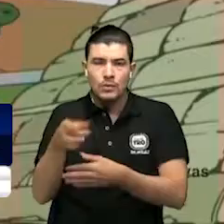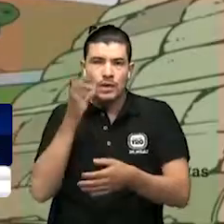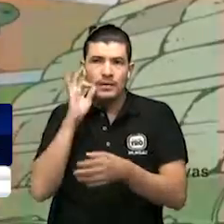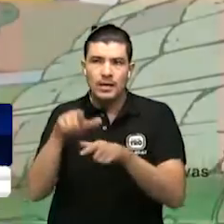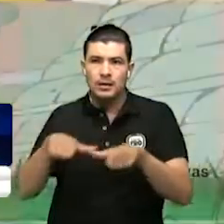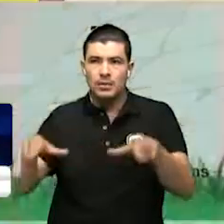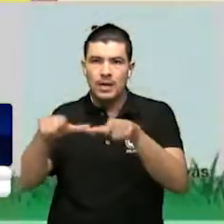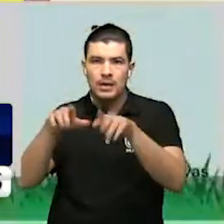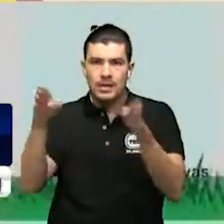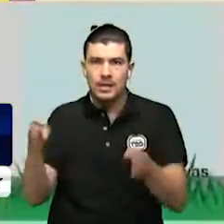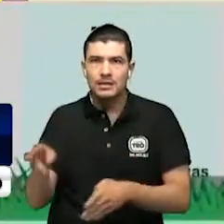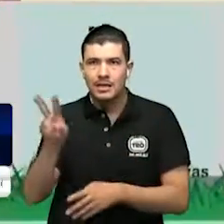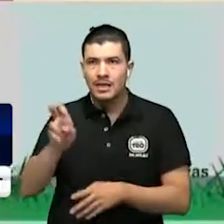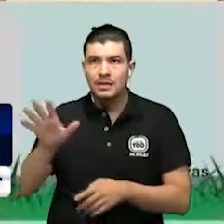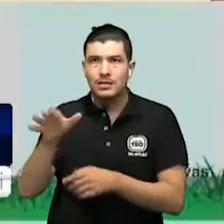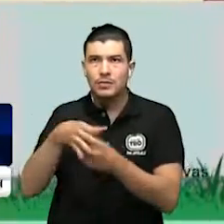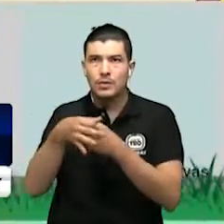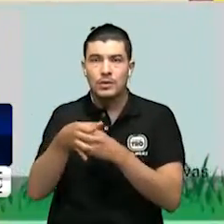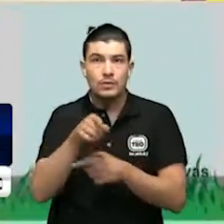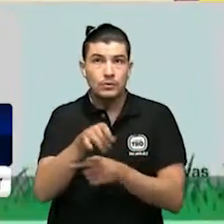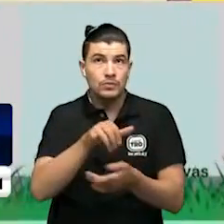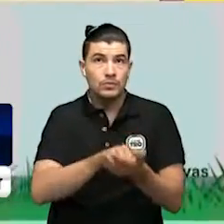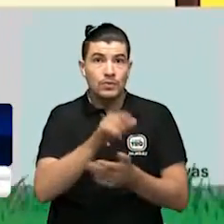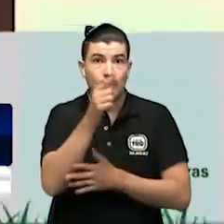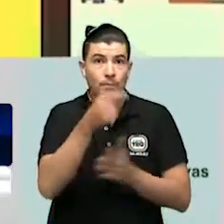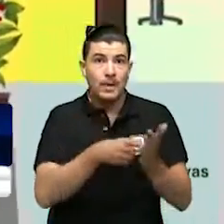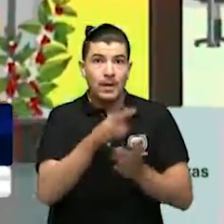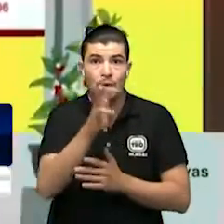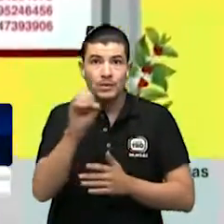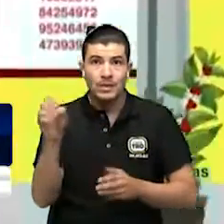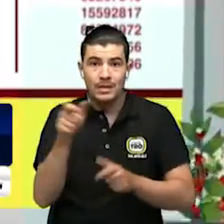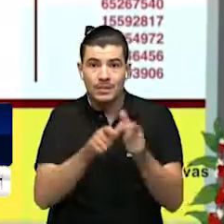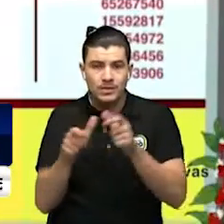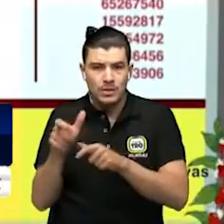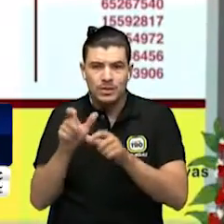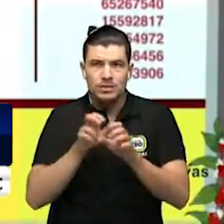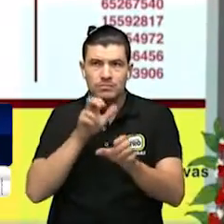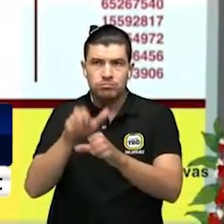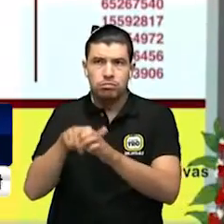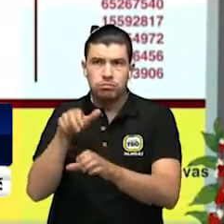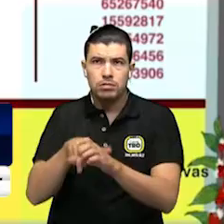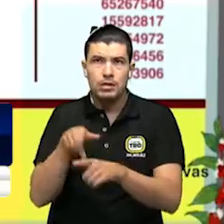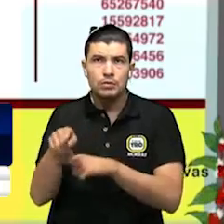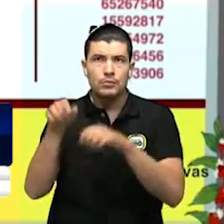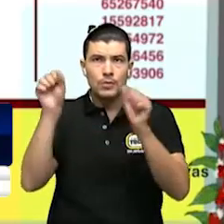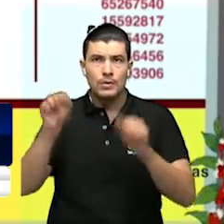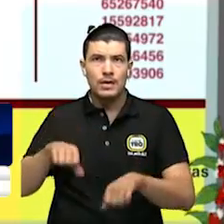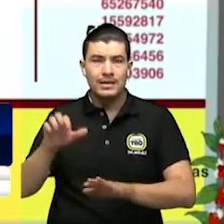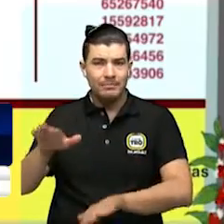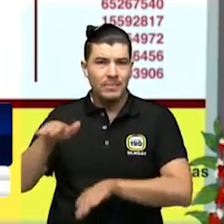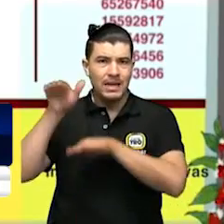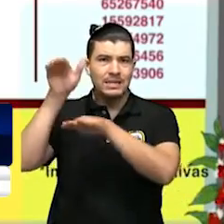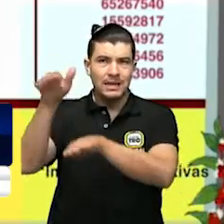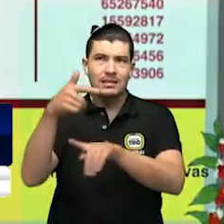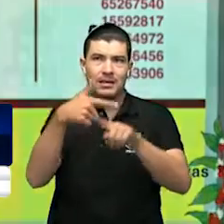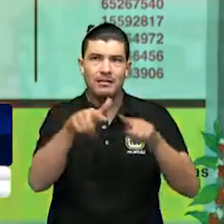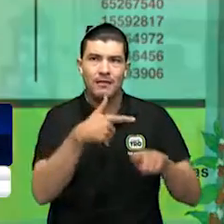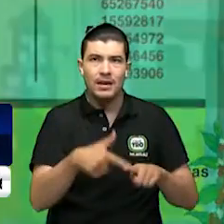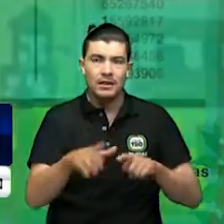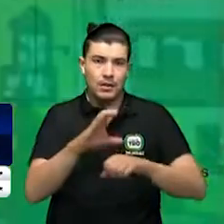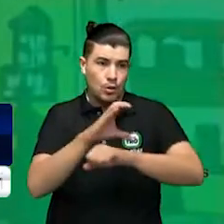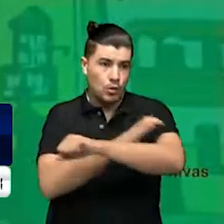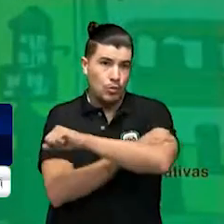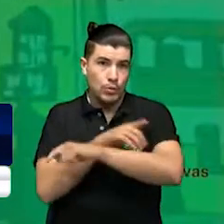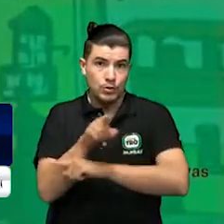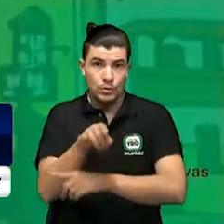en esta oportunidad mil 80 caficultores santandereanos se inscribieron para representar los diferentes comités por ello